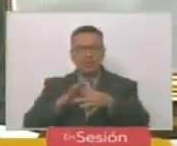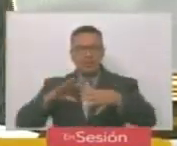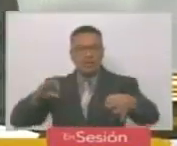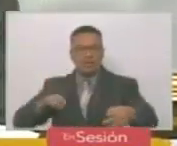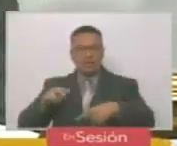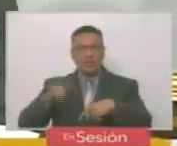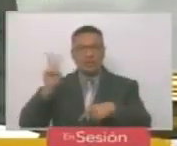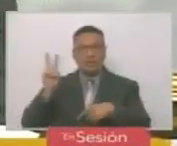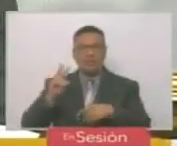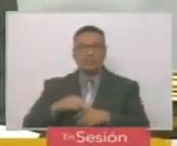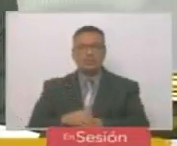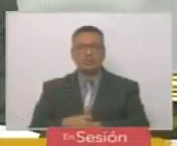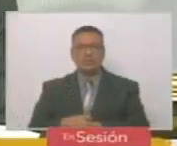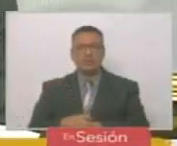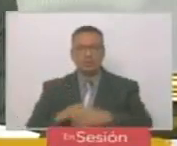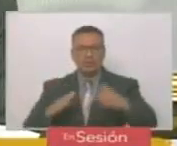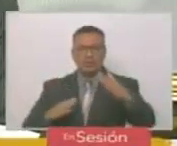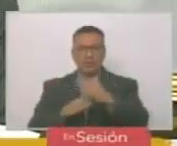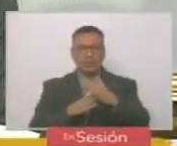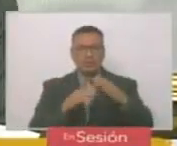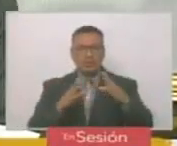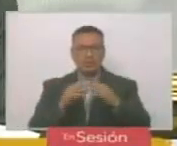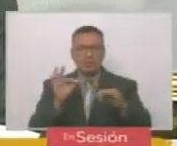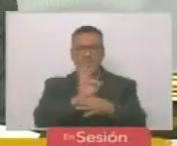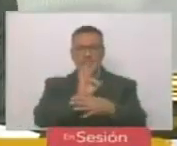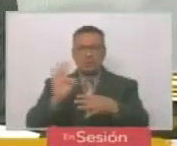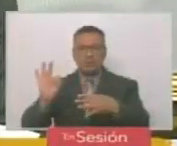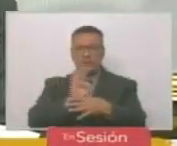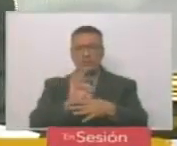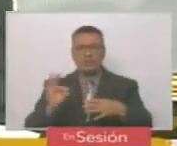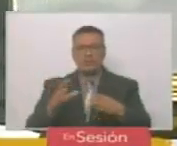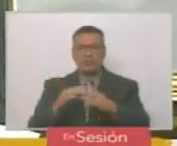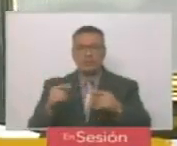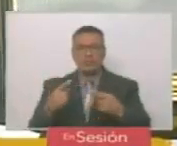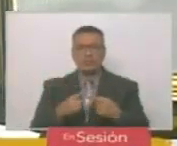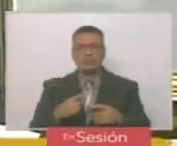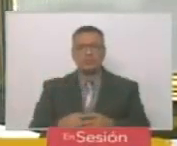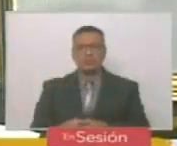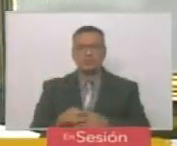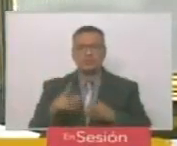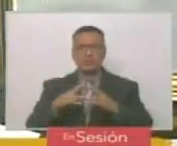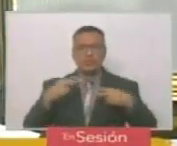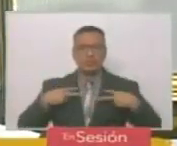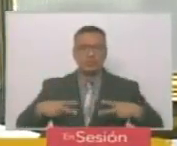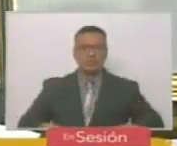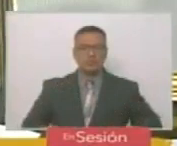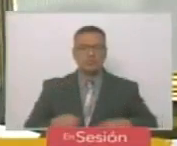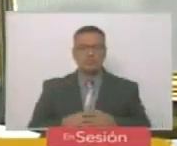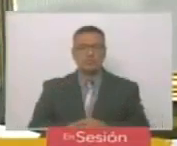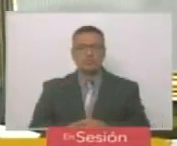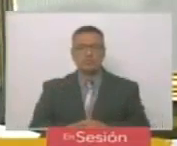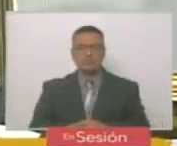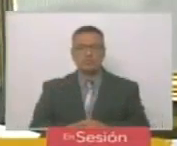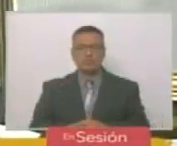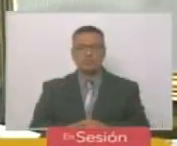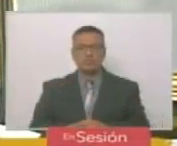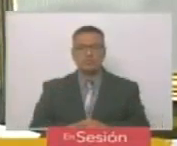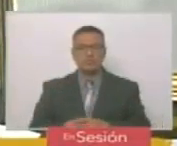Venezuela, al bloqueo de sus fronteras, de su economía, de su vida, en